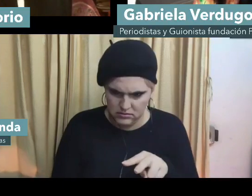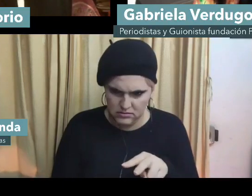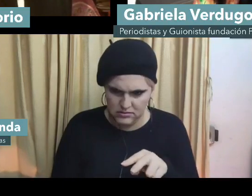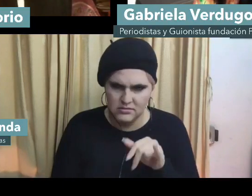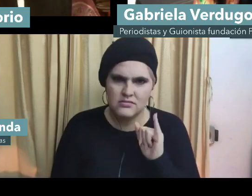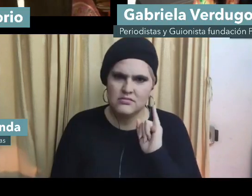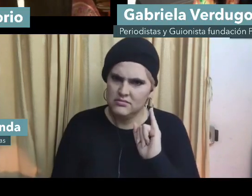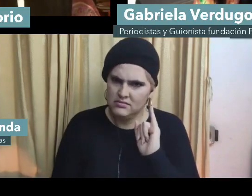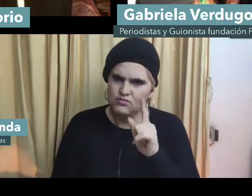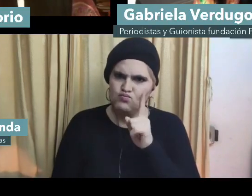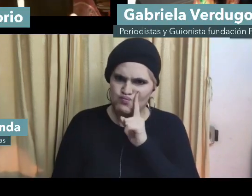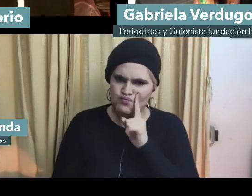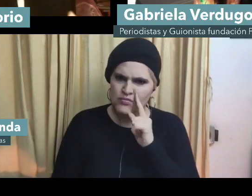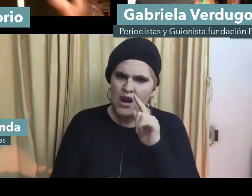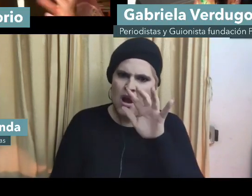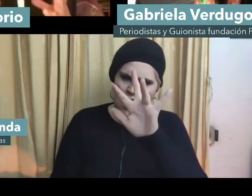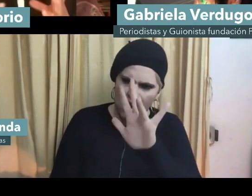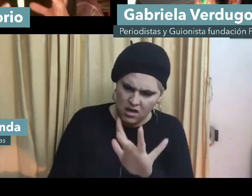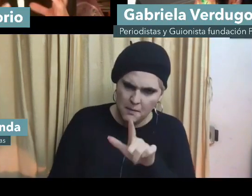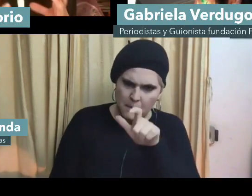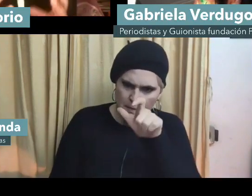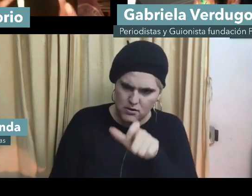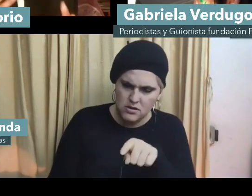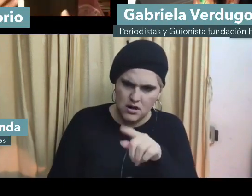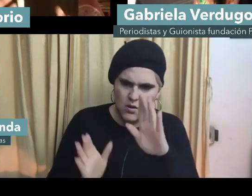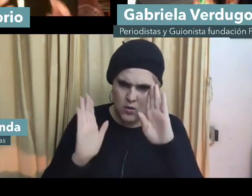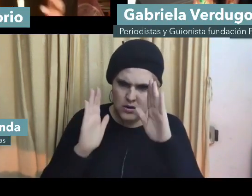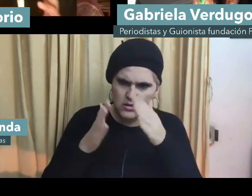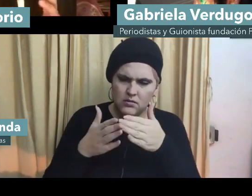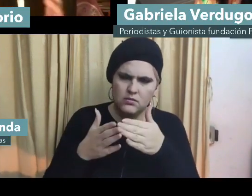características de autismo. Por lo tanto,